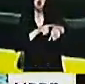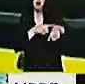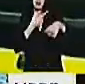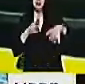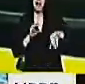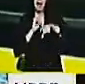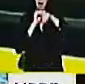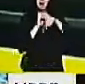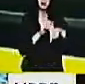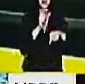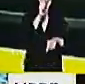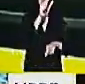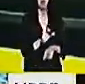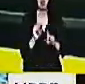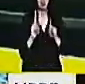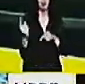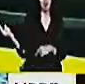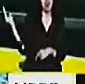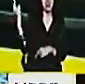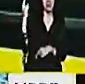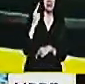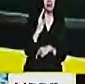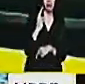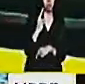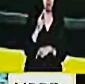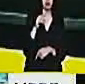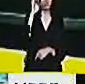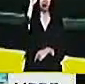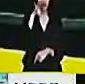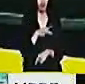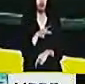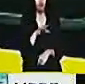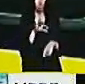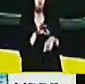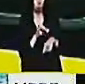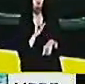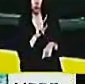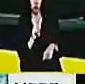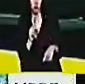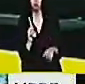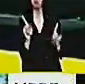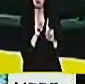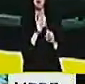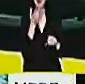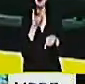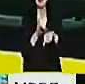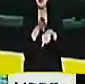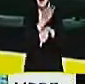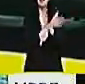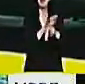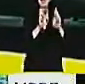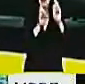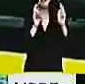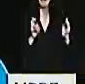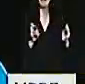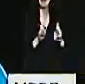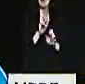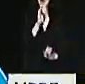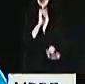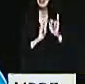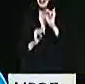no tiene que venir y viajar para saber efectivamente si va a ser atendido o no, porque de forma previa, a través de esta plataforma